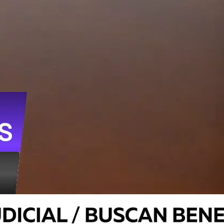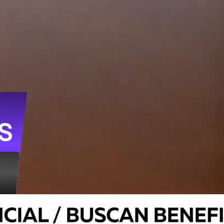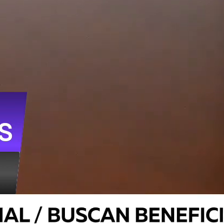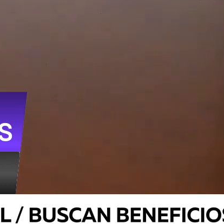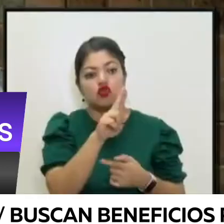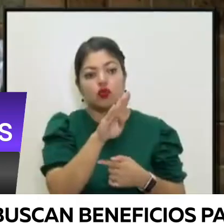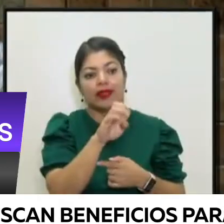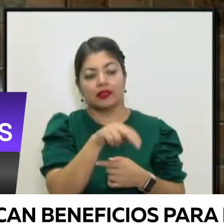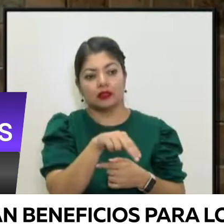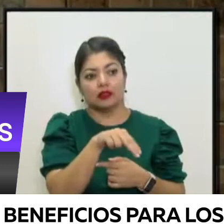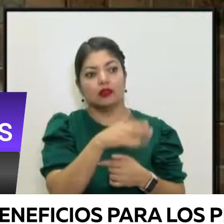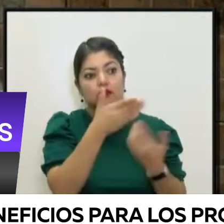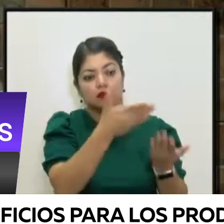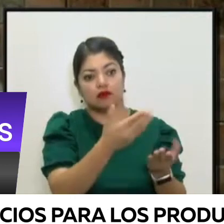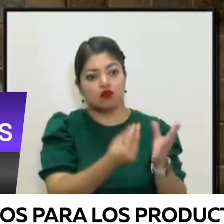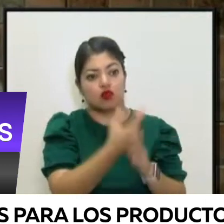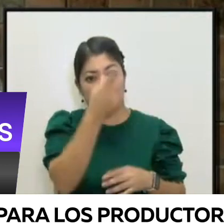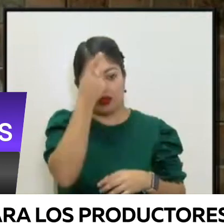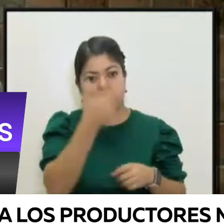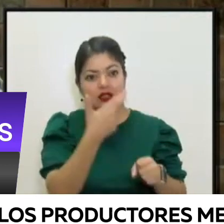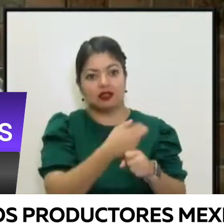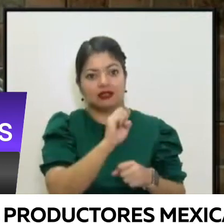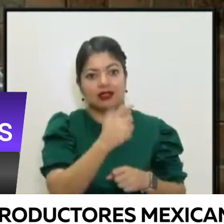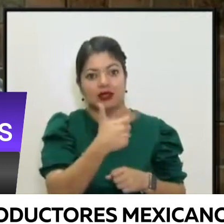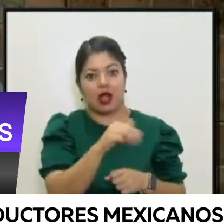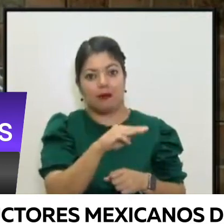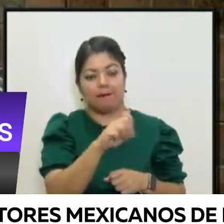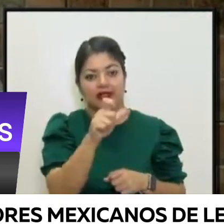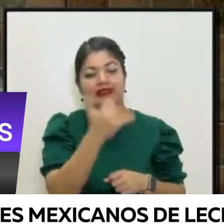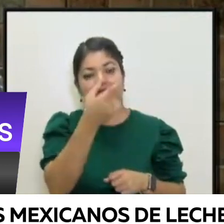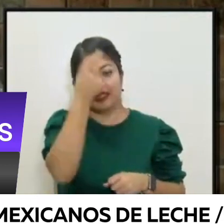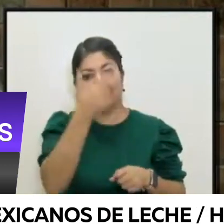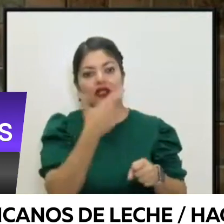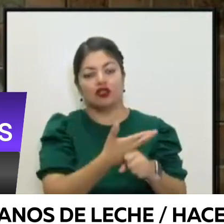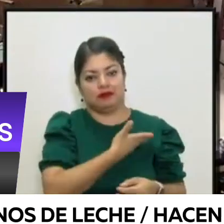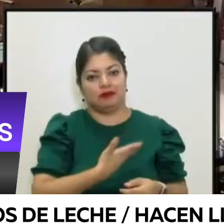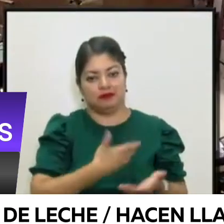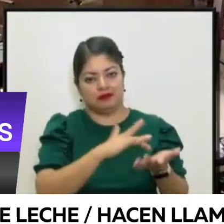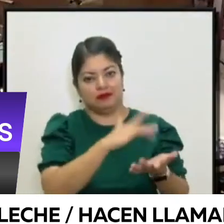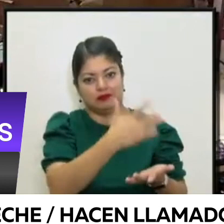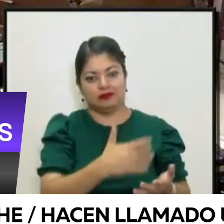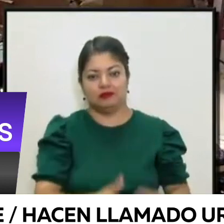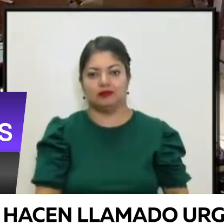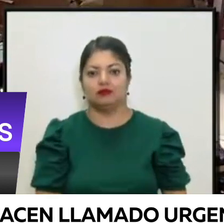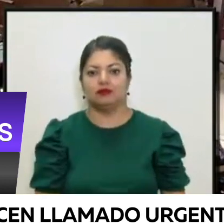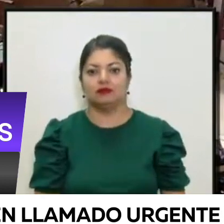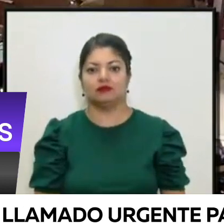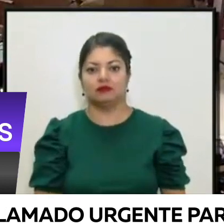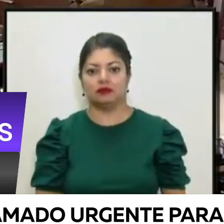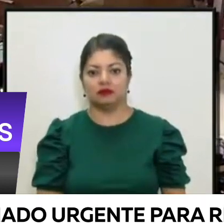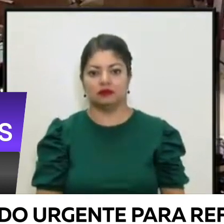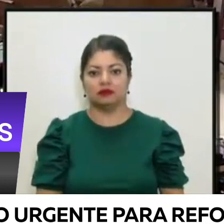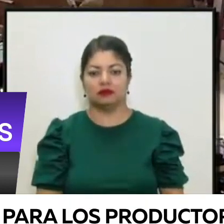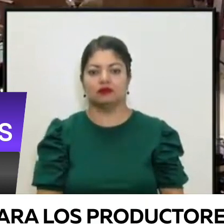que conjuntamente se instrumenten campañas de promoción, publicitarias y de socialización para promover el consumo de leche del país, buscando